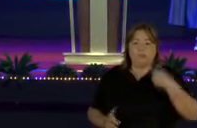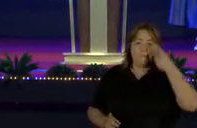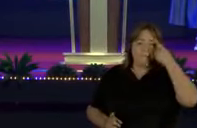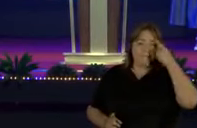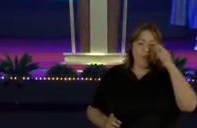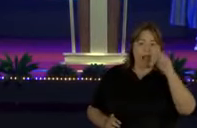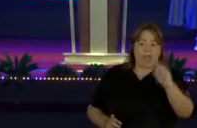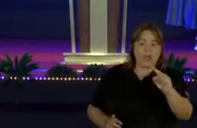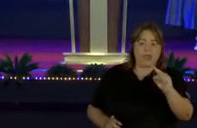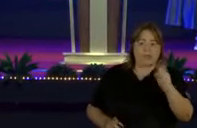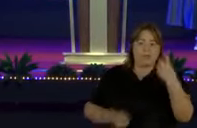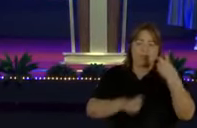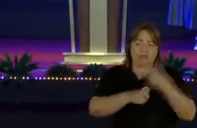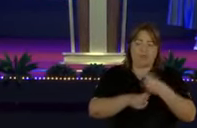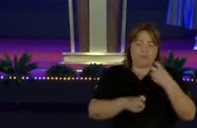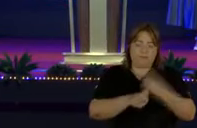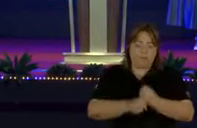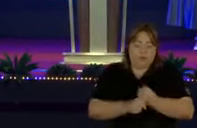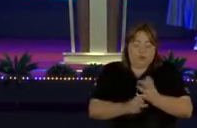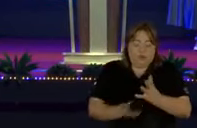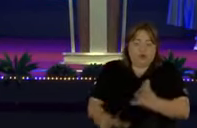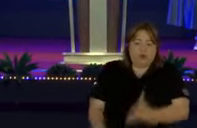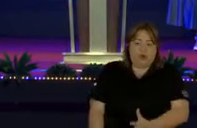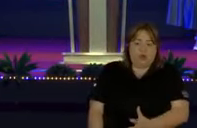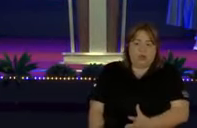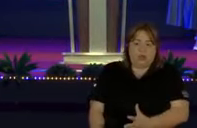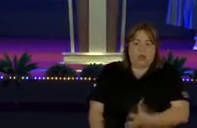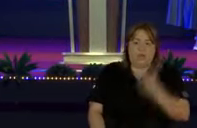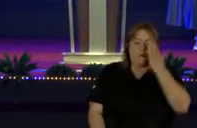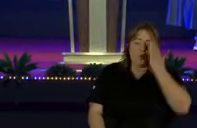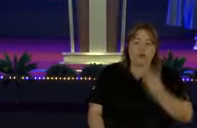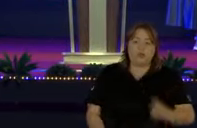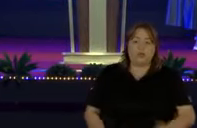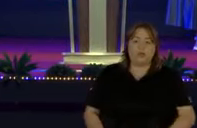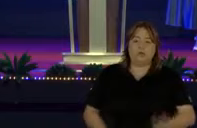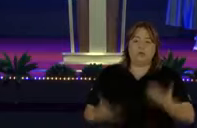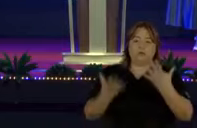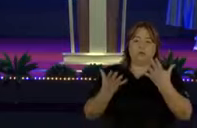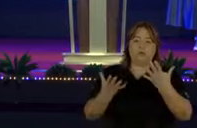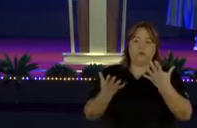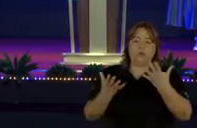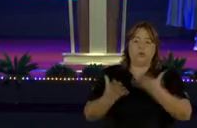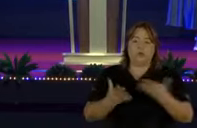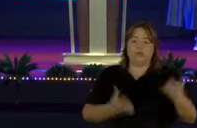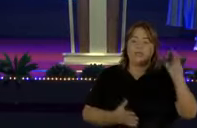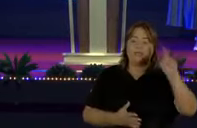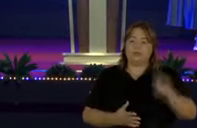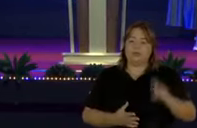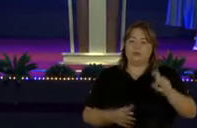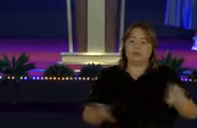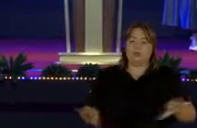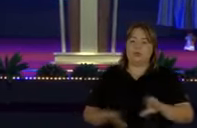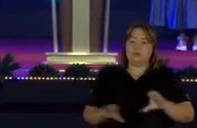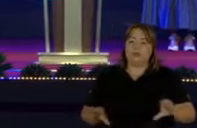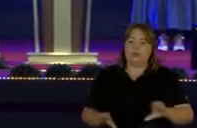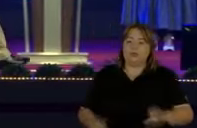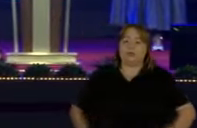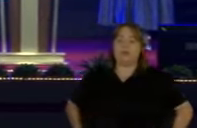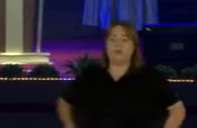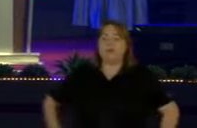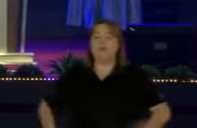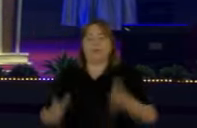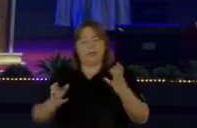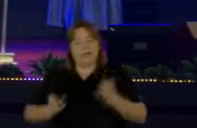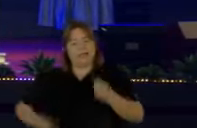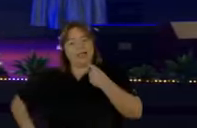es bien difícil soltarlo, porque hay muchas cosas que tengo, y Dios me habló, y una de ellas, que no la quería decir, pastora,